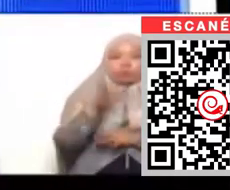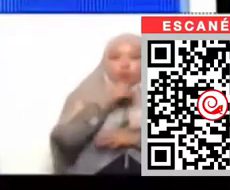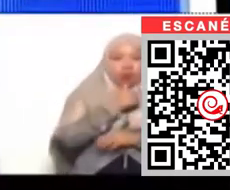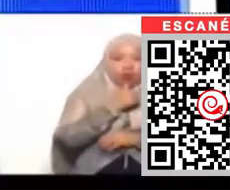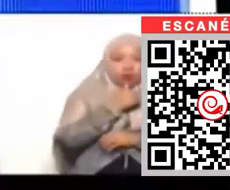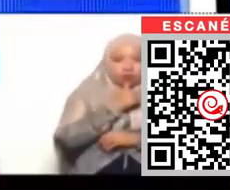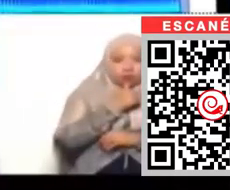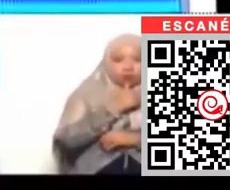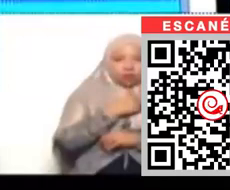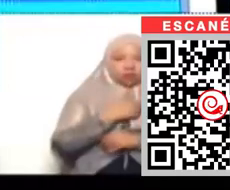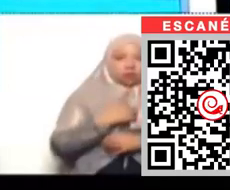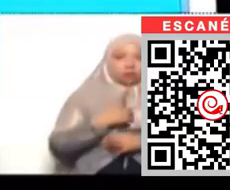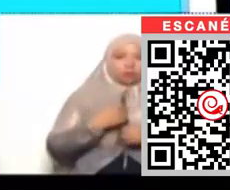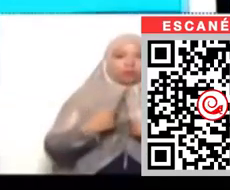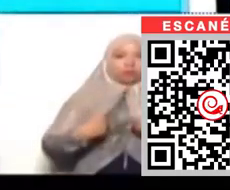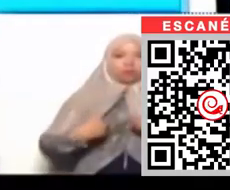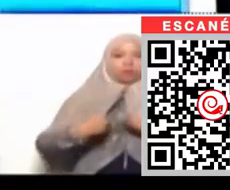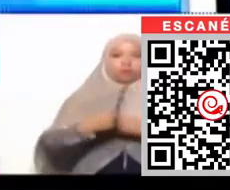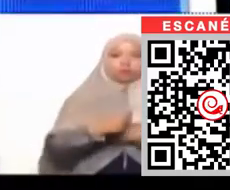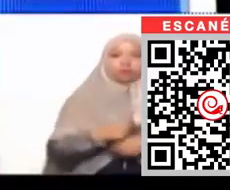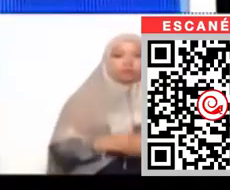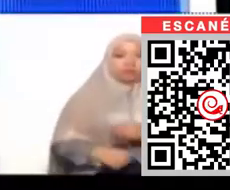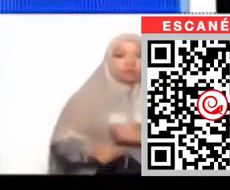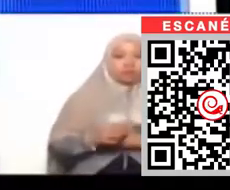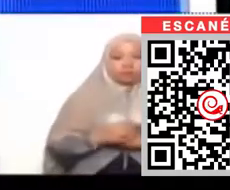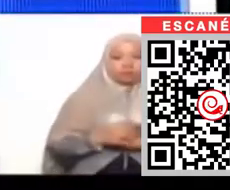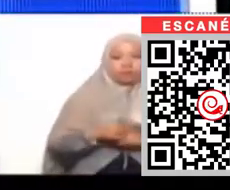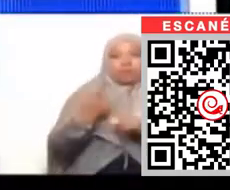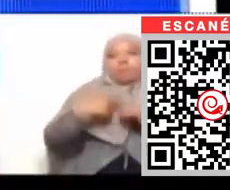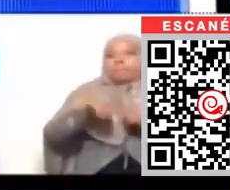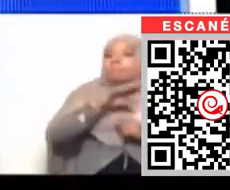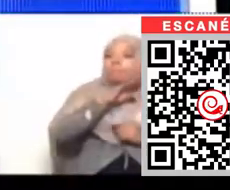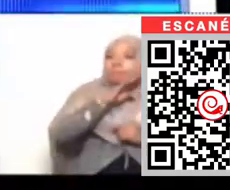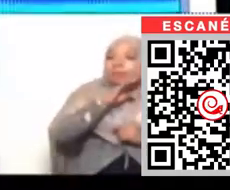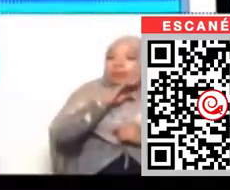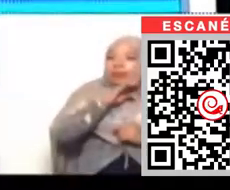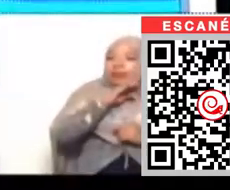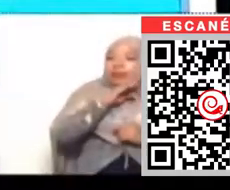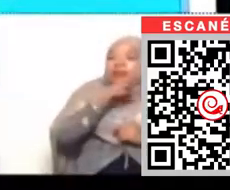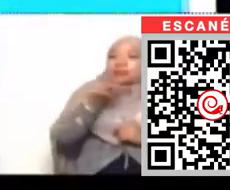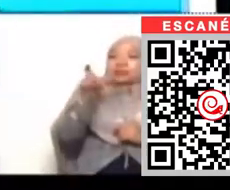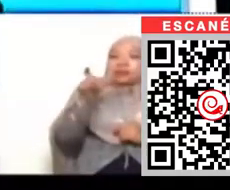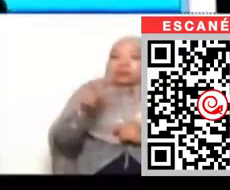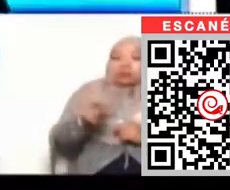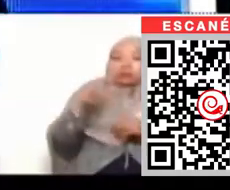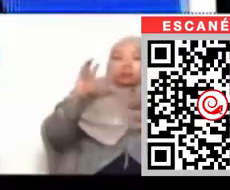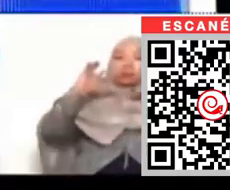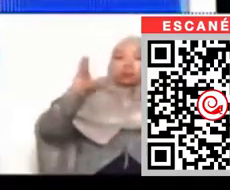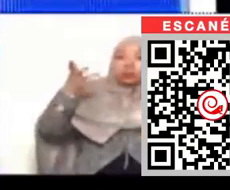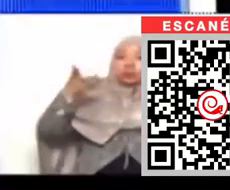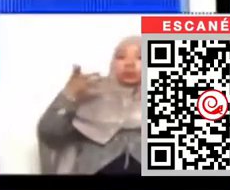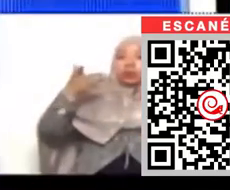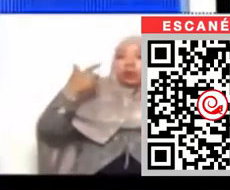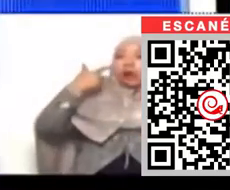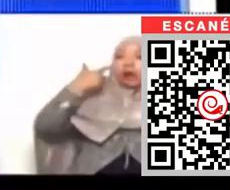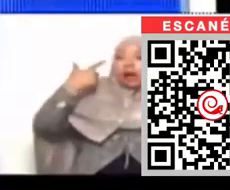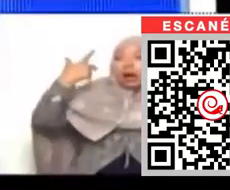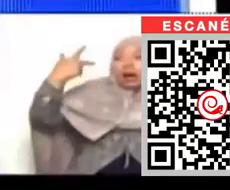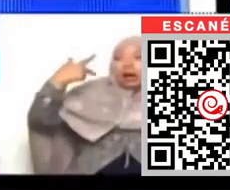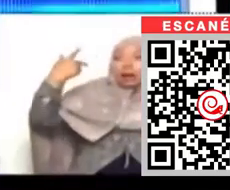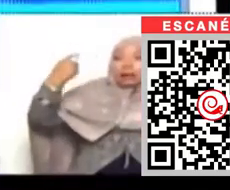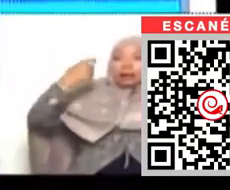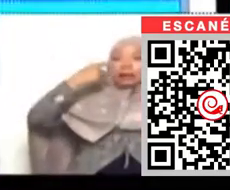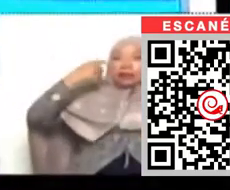o recurren a otras formas de enfermedad mental mucho más graves, que son los llamados esquizofrénicos